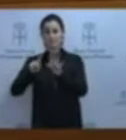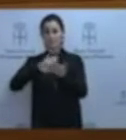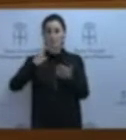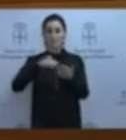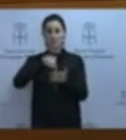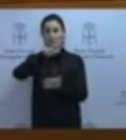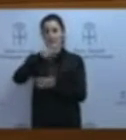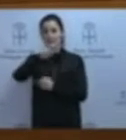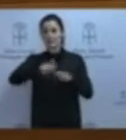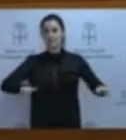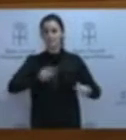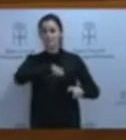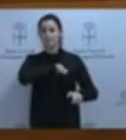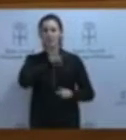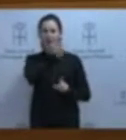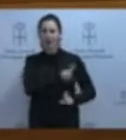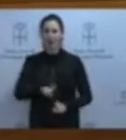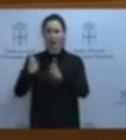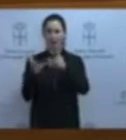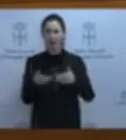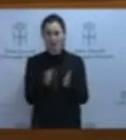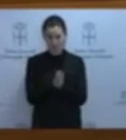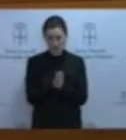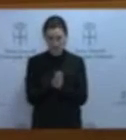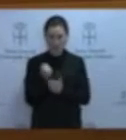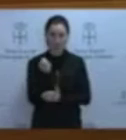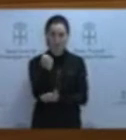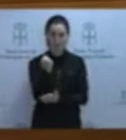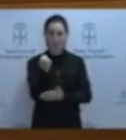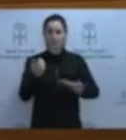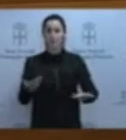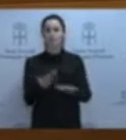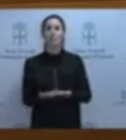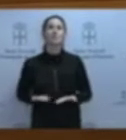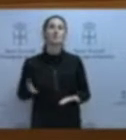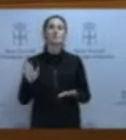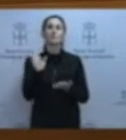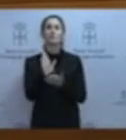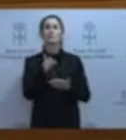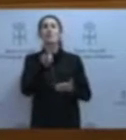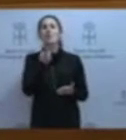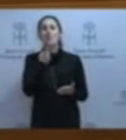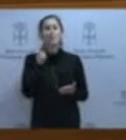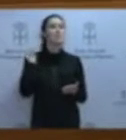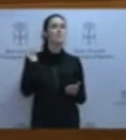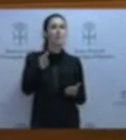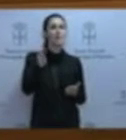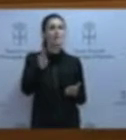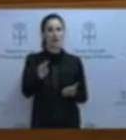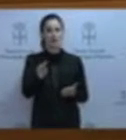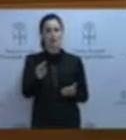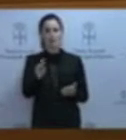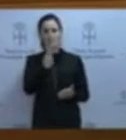366.500 personas en toda España. La proposición habla de instar al Gobierno estatal a